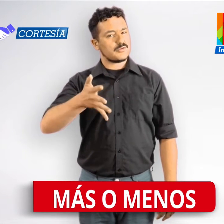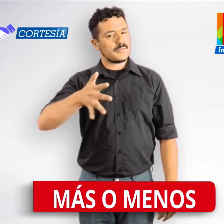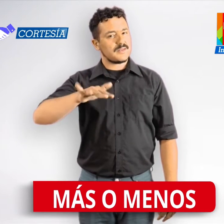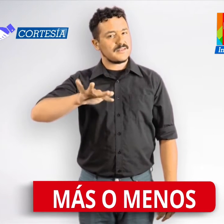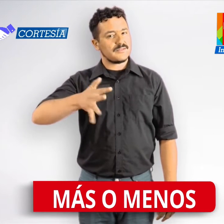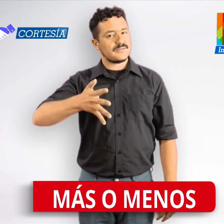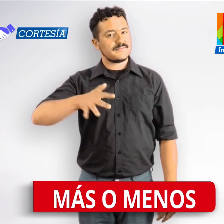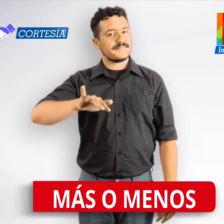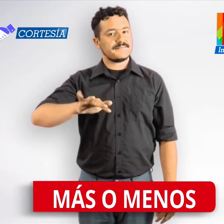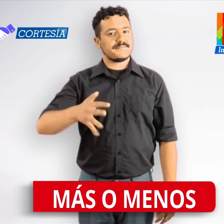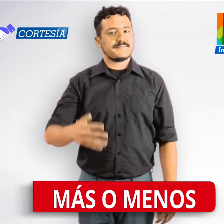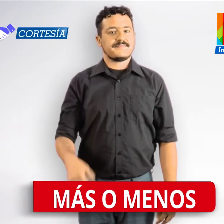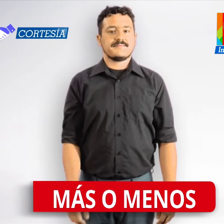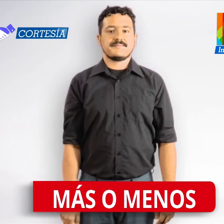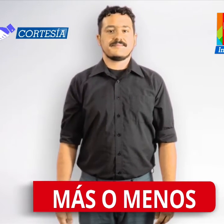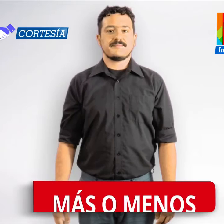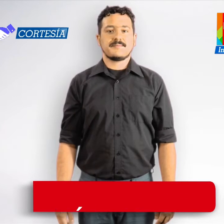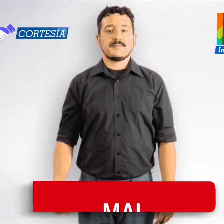Más o menos.